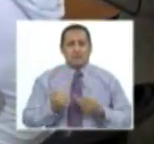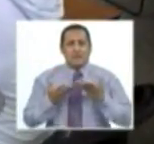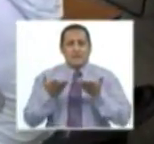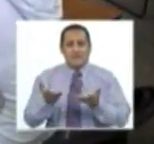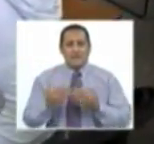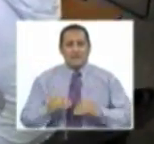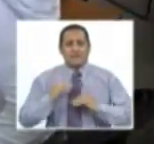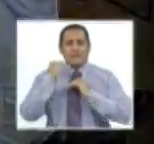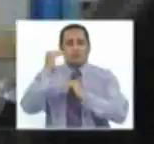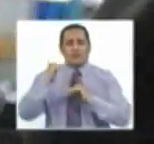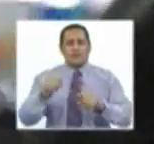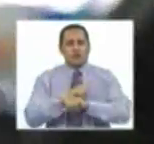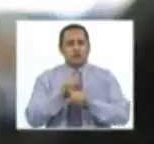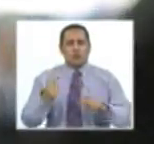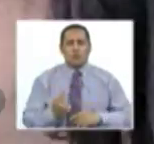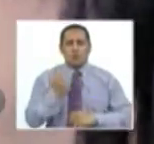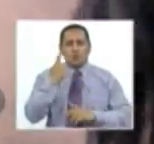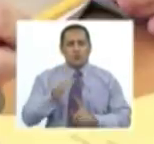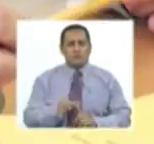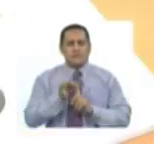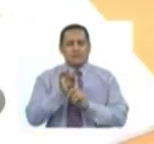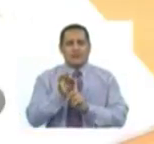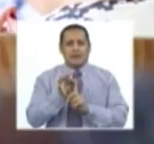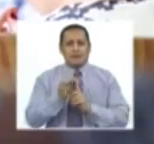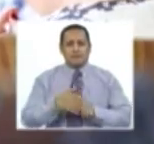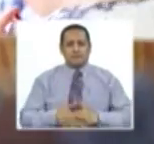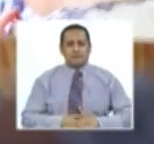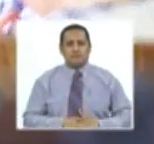consagra, y no uno de manera específica.